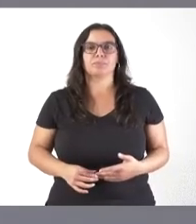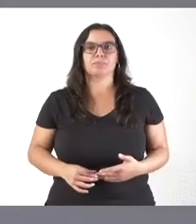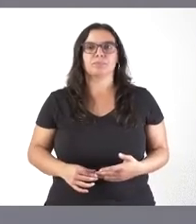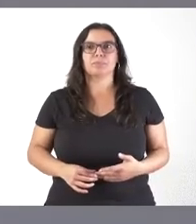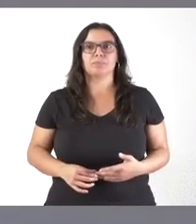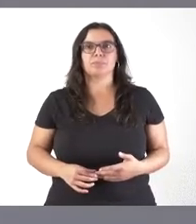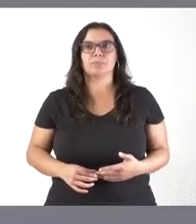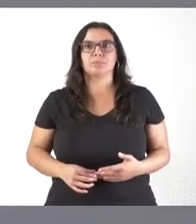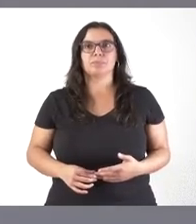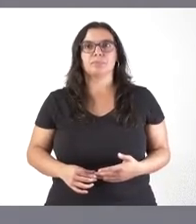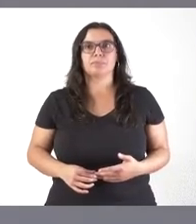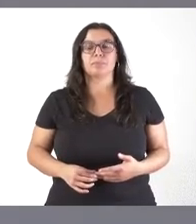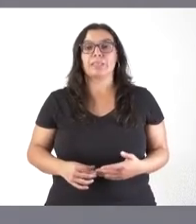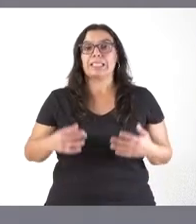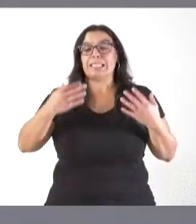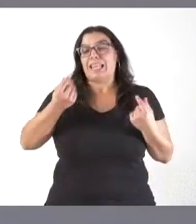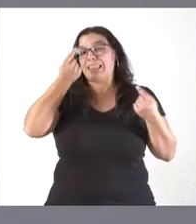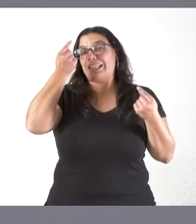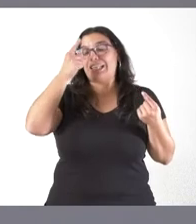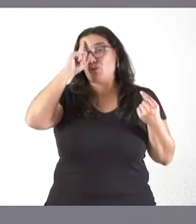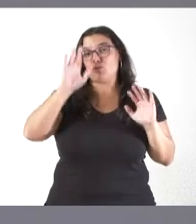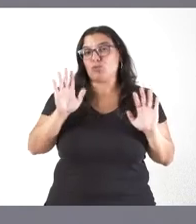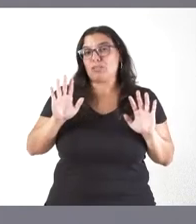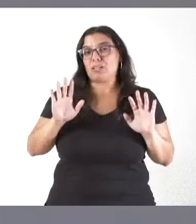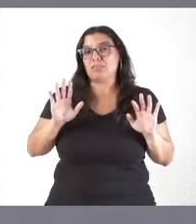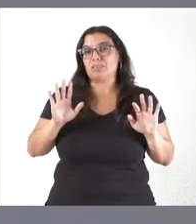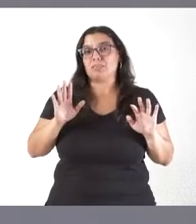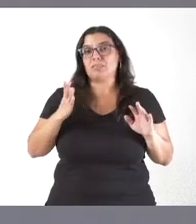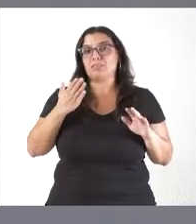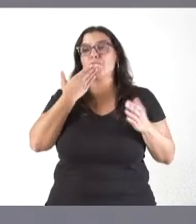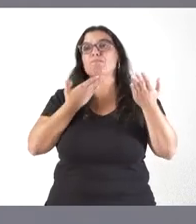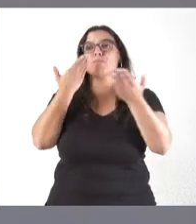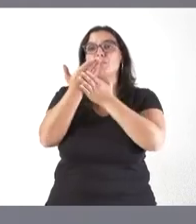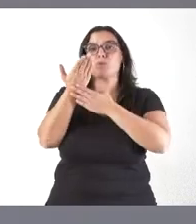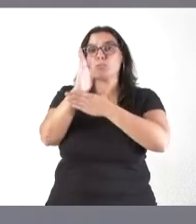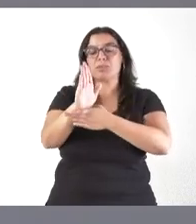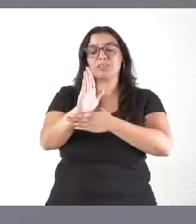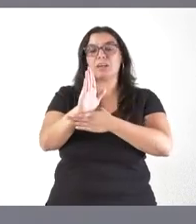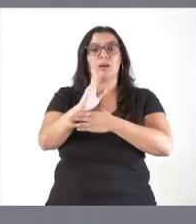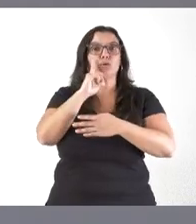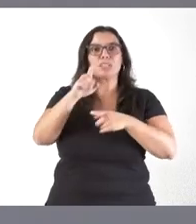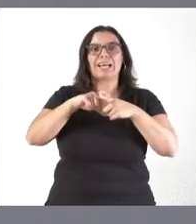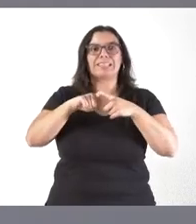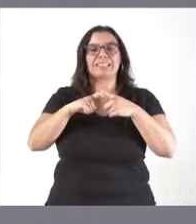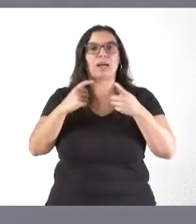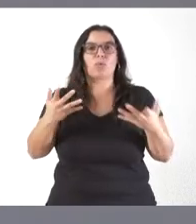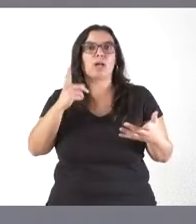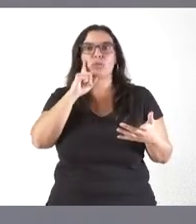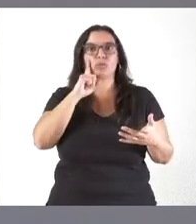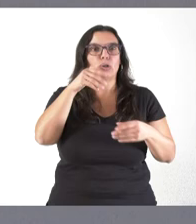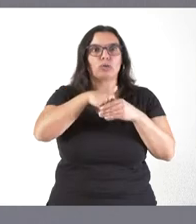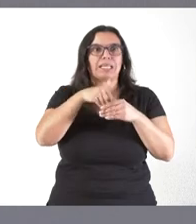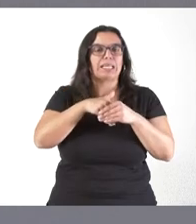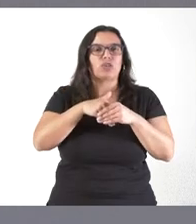pues No sabría decirle detalles de la propuesta en torno a este órgano ni a sus características ni a Su contenido